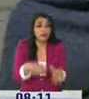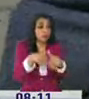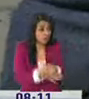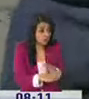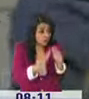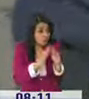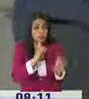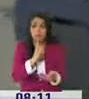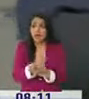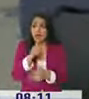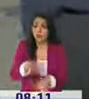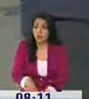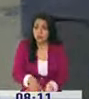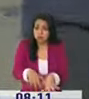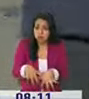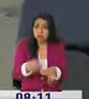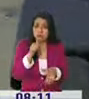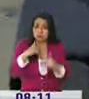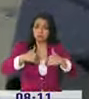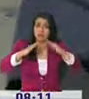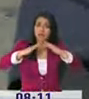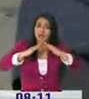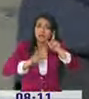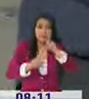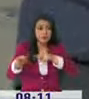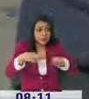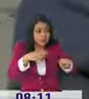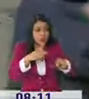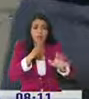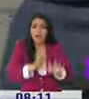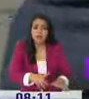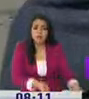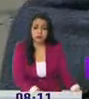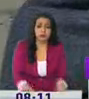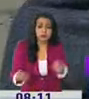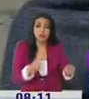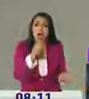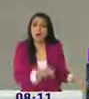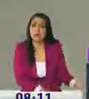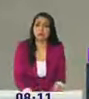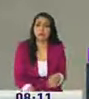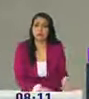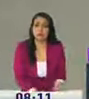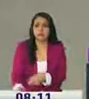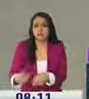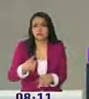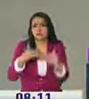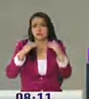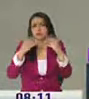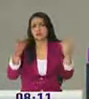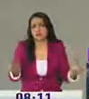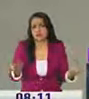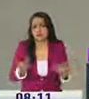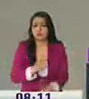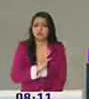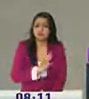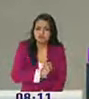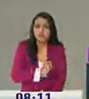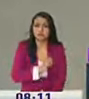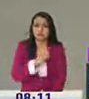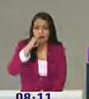casa. Claro, el agua es al lago. Una de cuántas veces la gente ven lo que estamos sacando el agua de la casa. Y sufrimos bastante porque hay niños. Toda